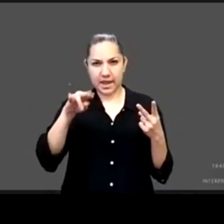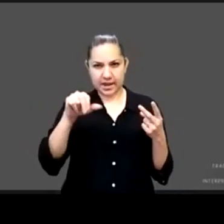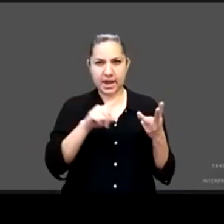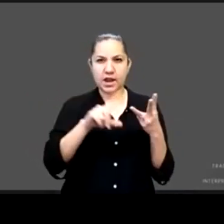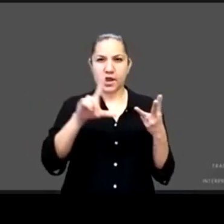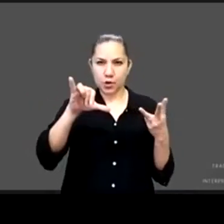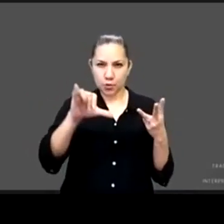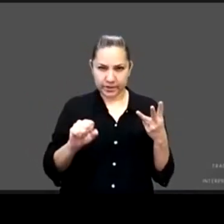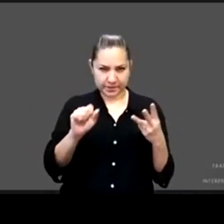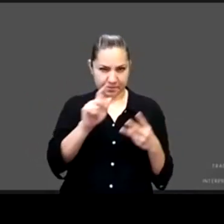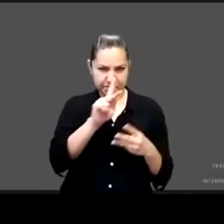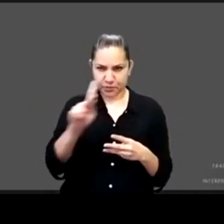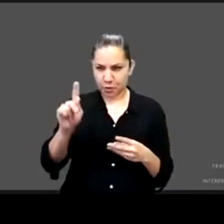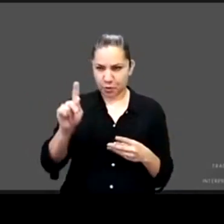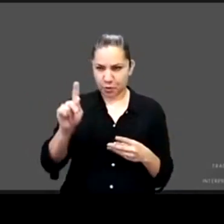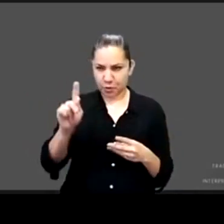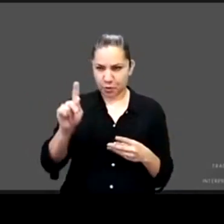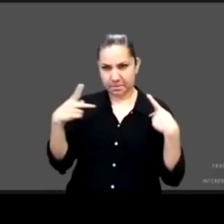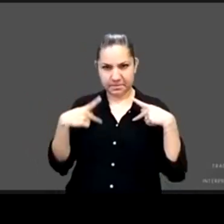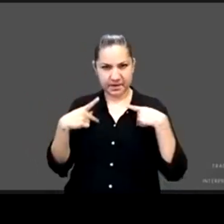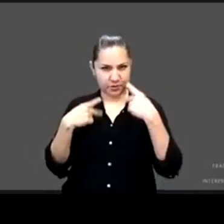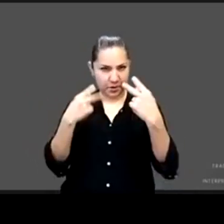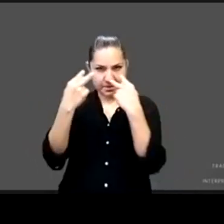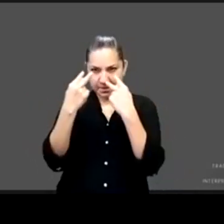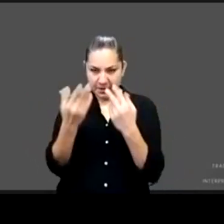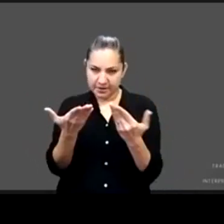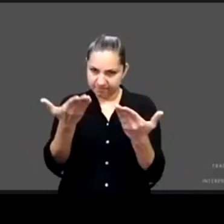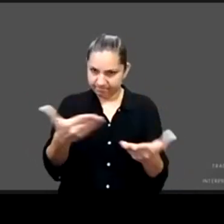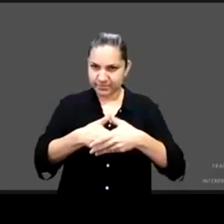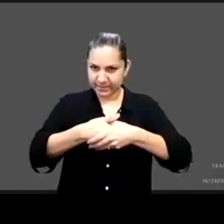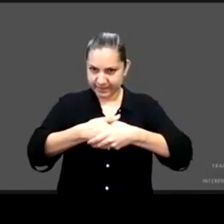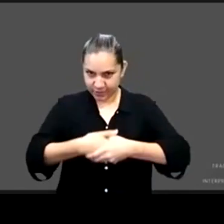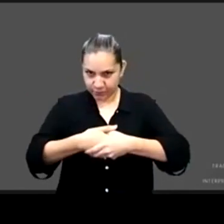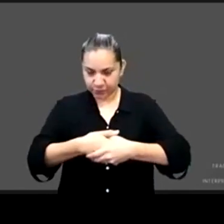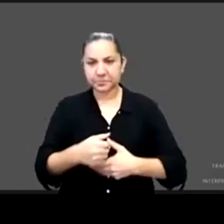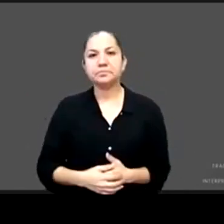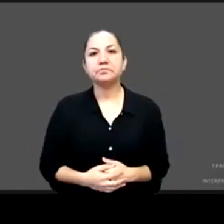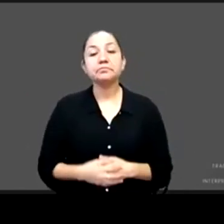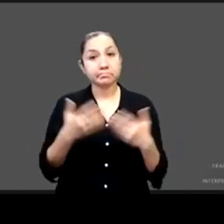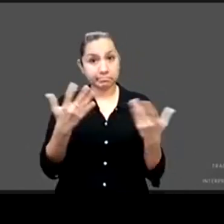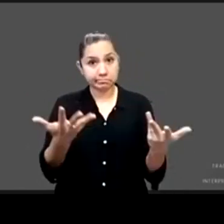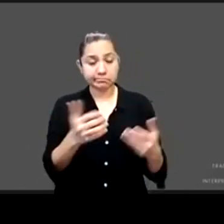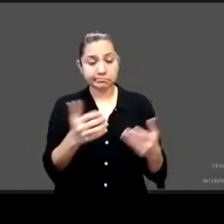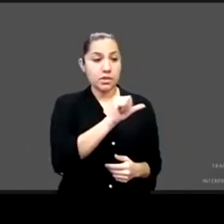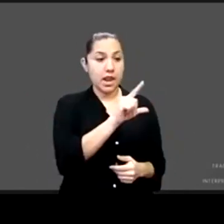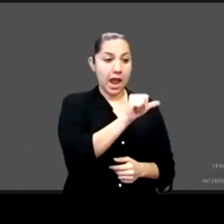escucha. Pues, efectivamente, Alas y Raíces. Primero, ¿qué